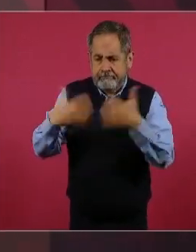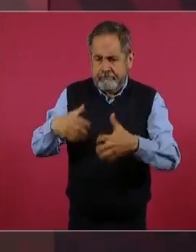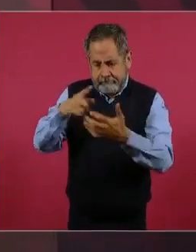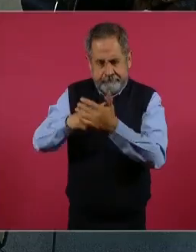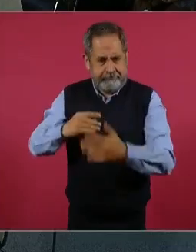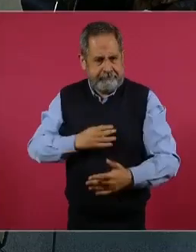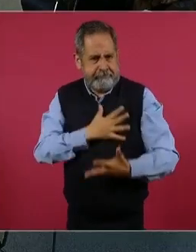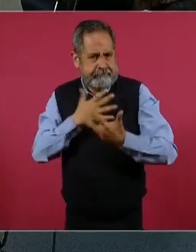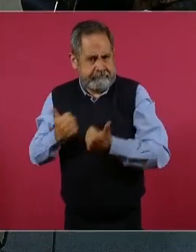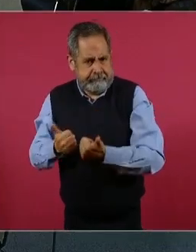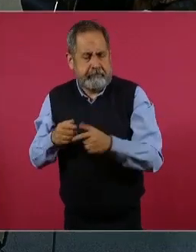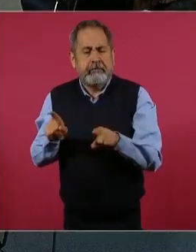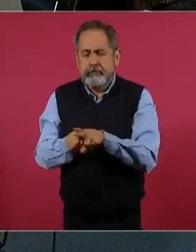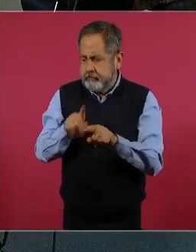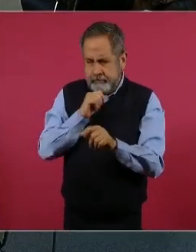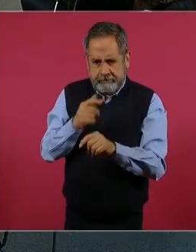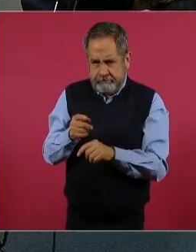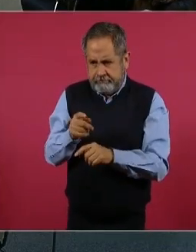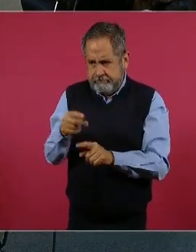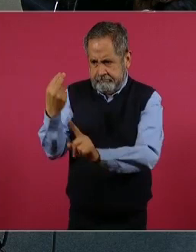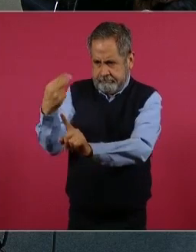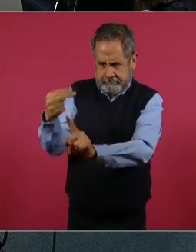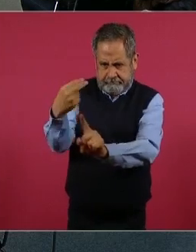Bienestar, está personalizado,